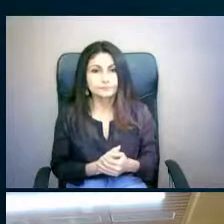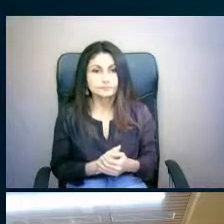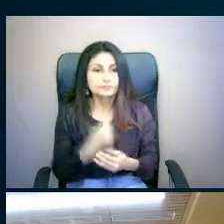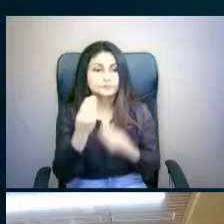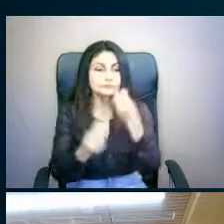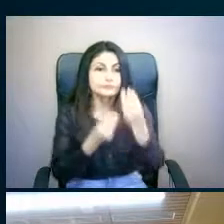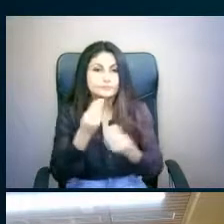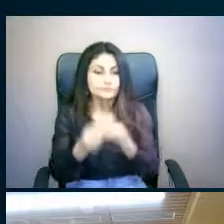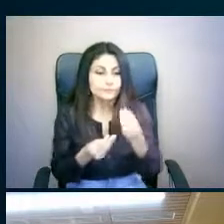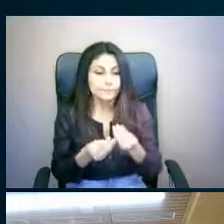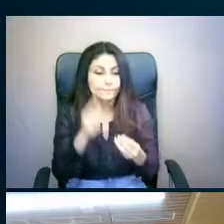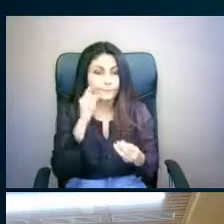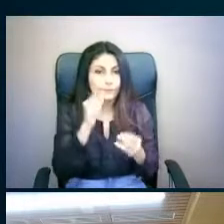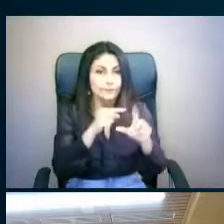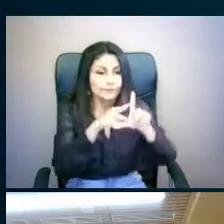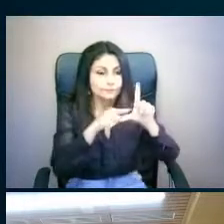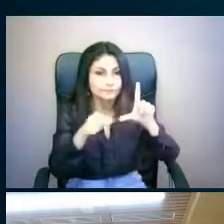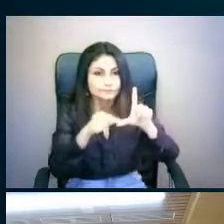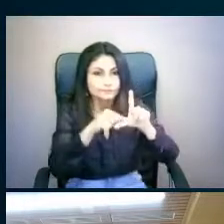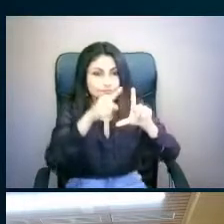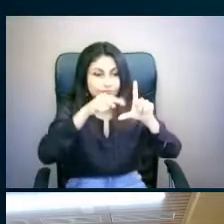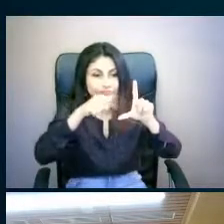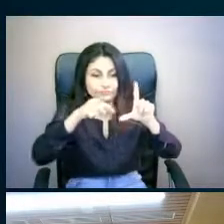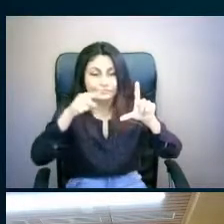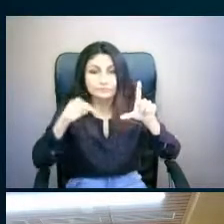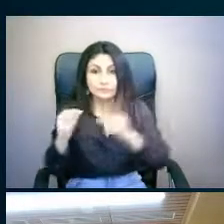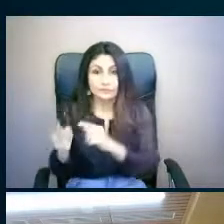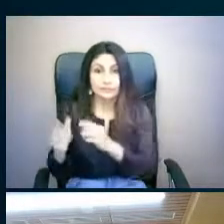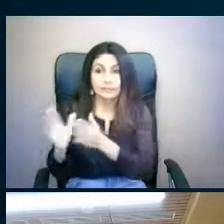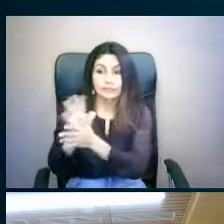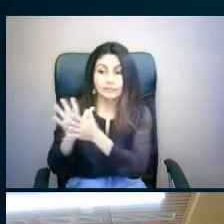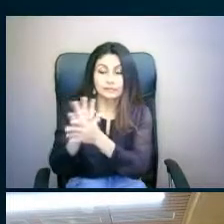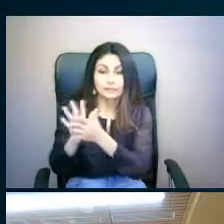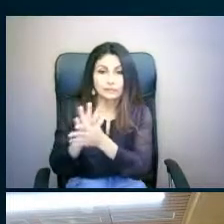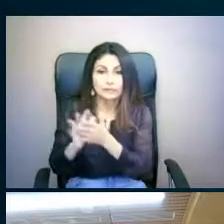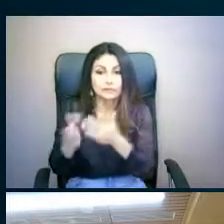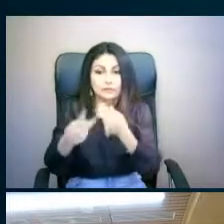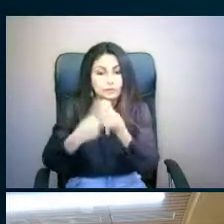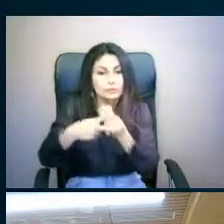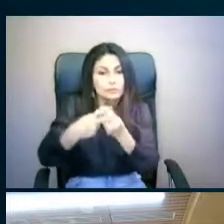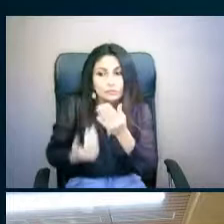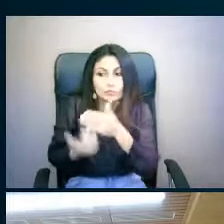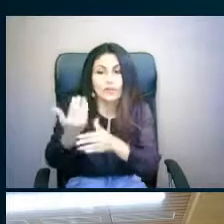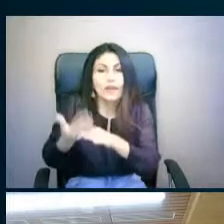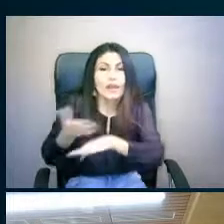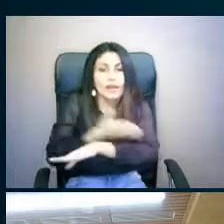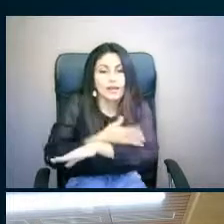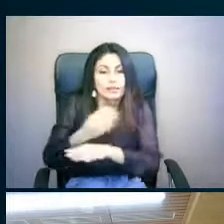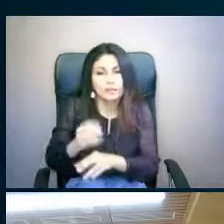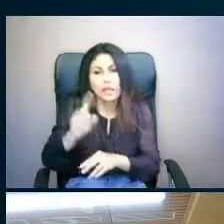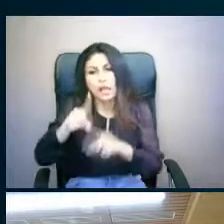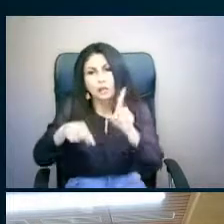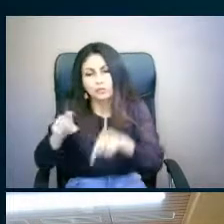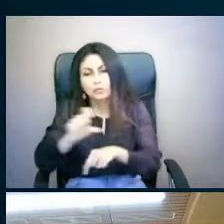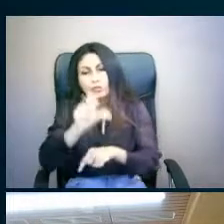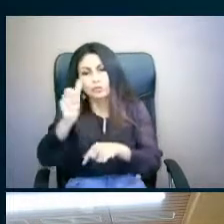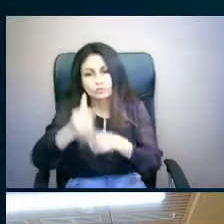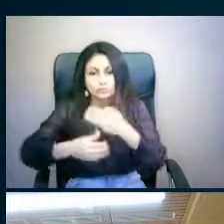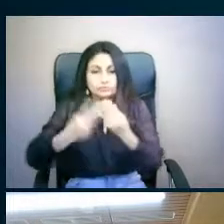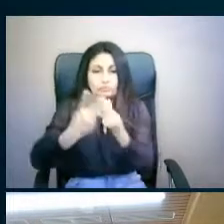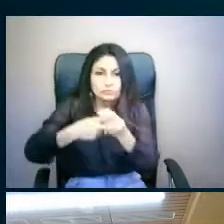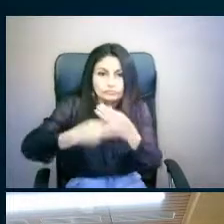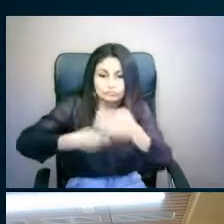optimizaciones de procesos que se realizaban antes de la entrada de la herramienta y otros son nuevas implementaciones que surgieron en el desarrollo de la